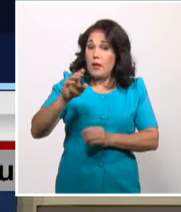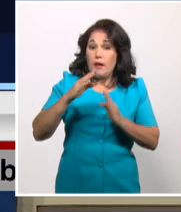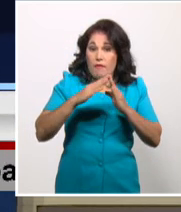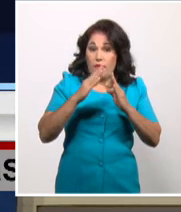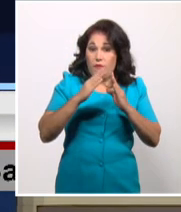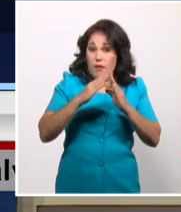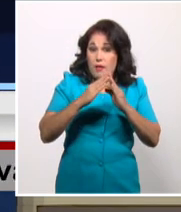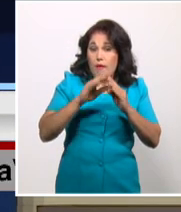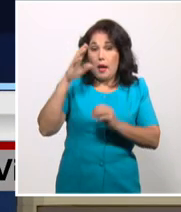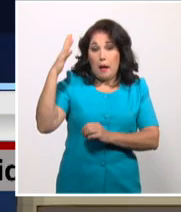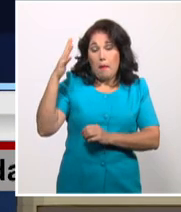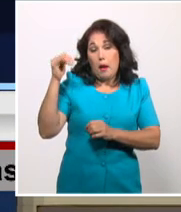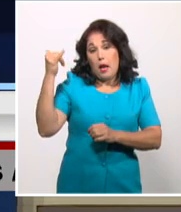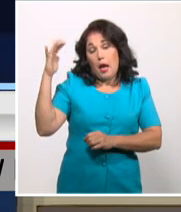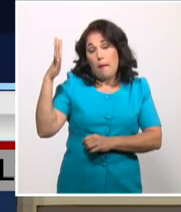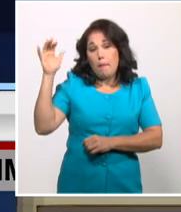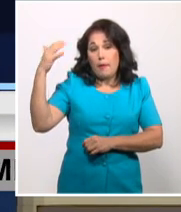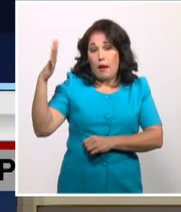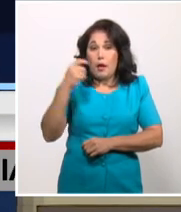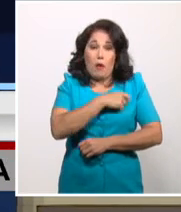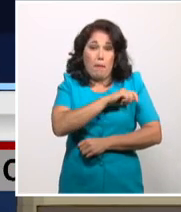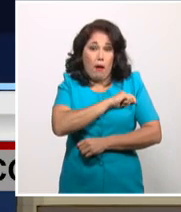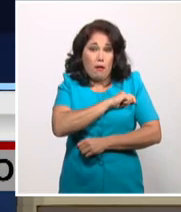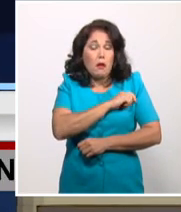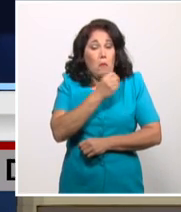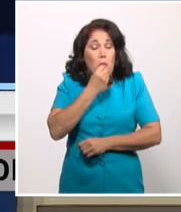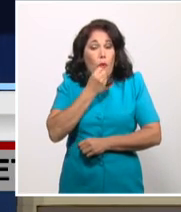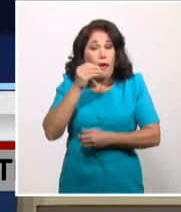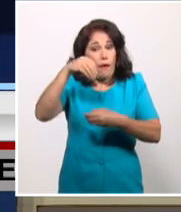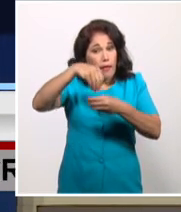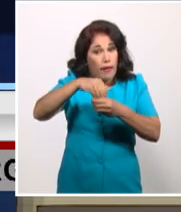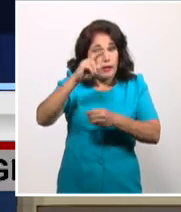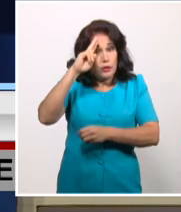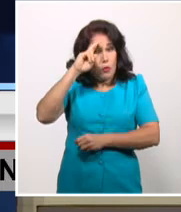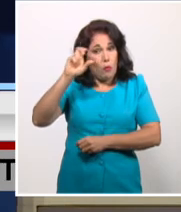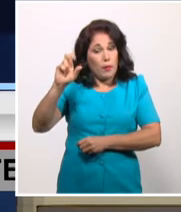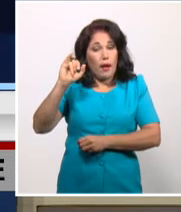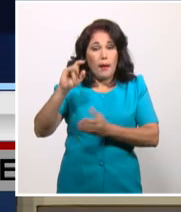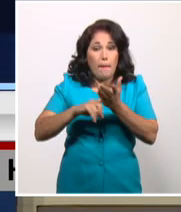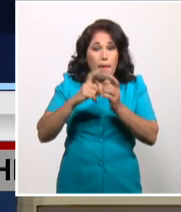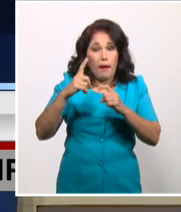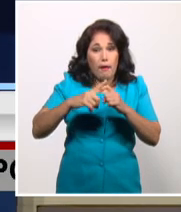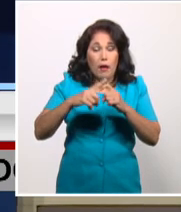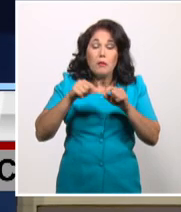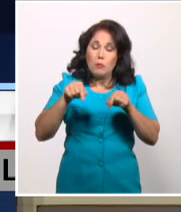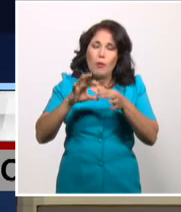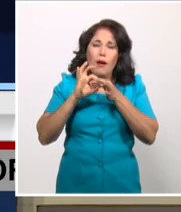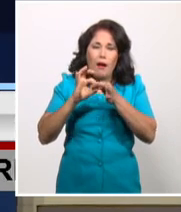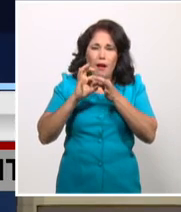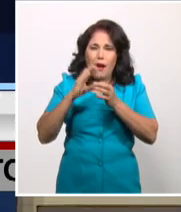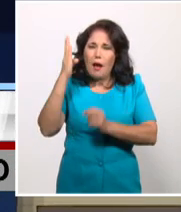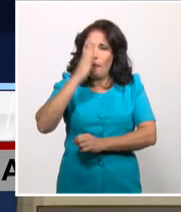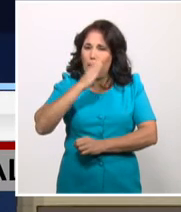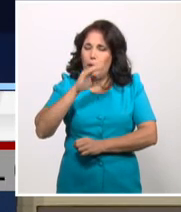IPK y que también, por las manifestaciones que tiene, está reportado de crítico